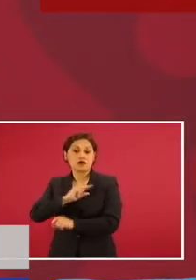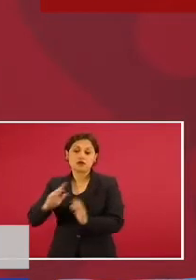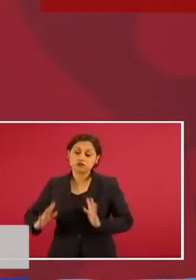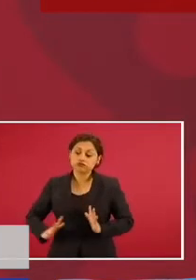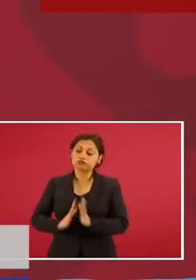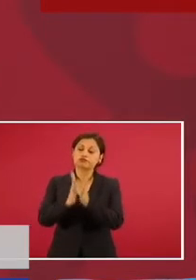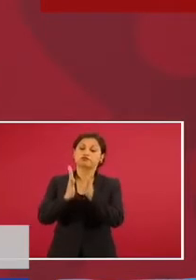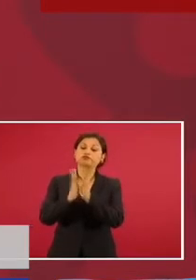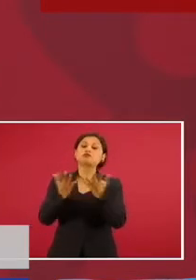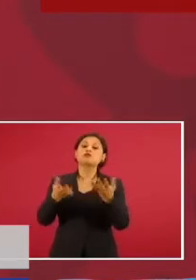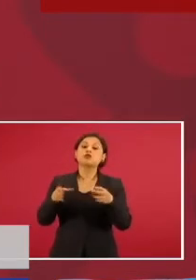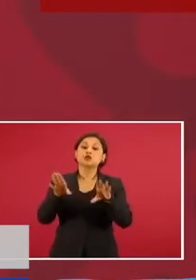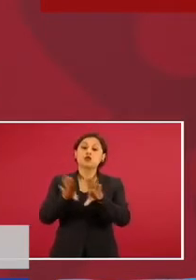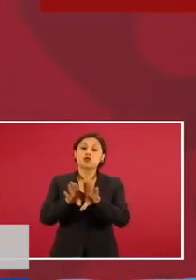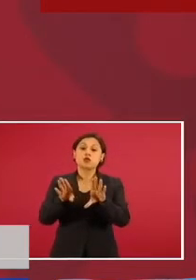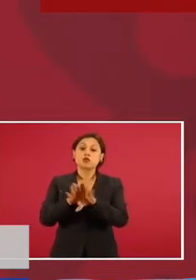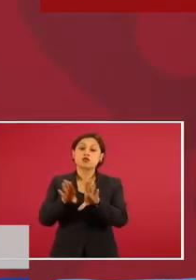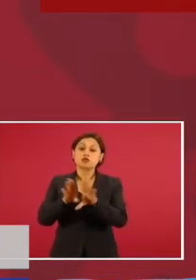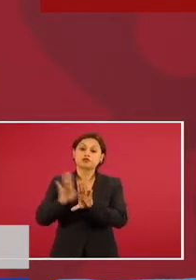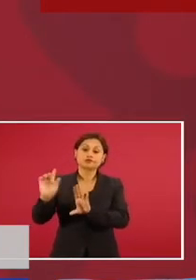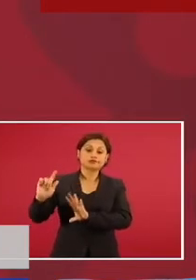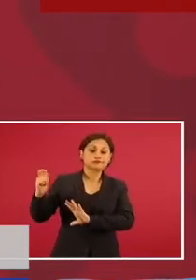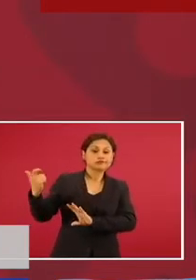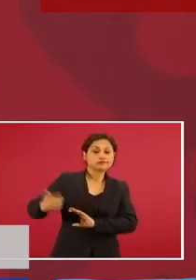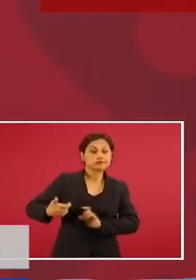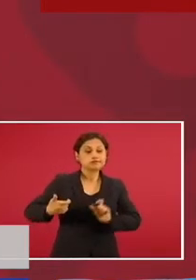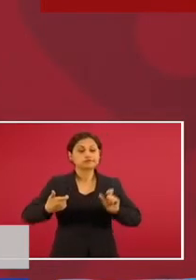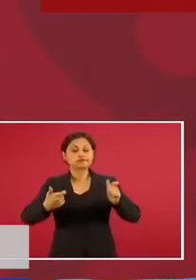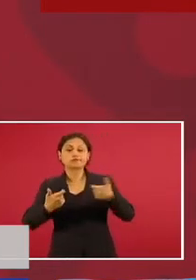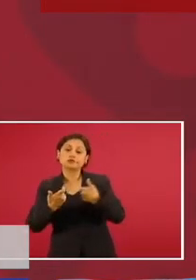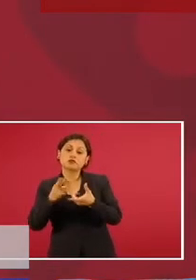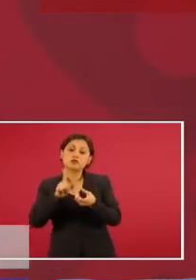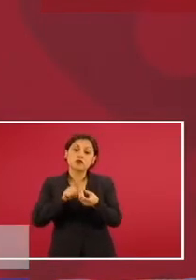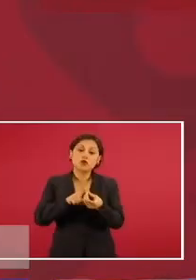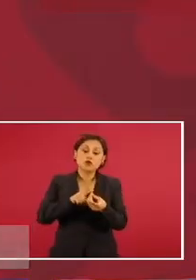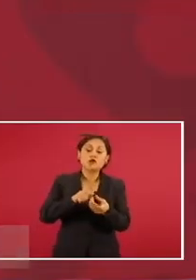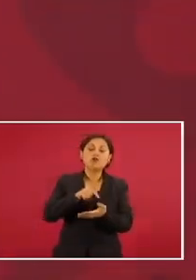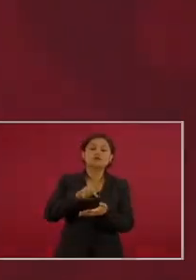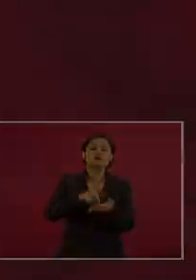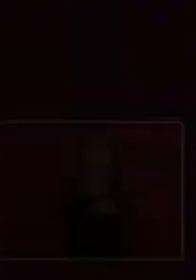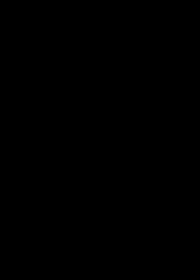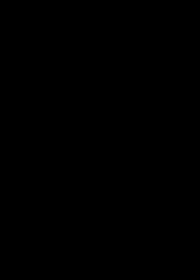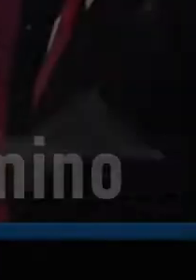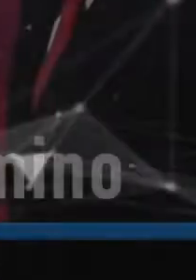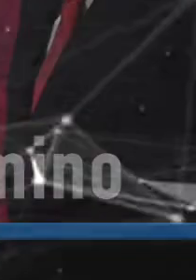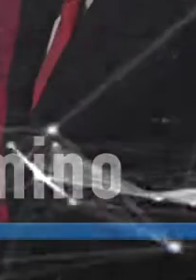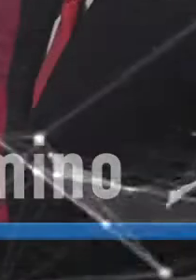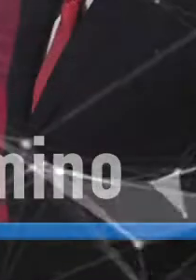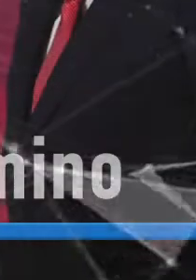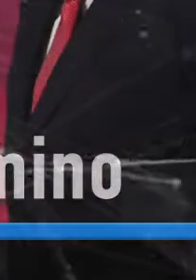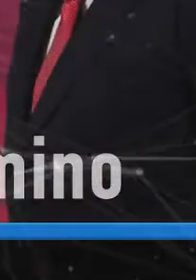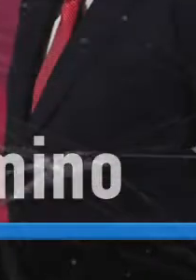en inversiones en Pemex y en la Comisión Federal de Electricidad.